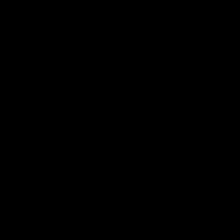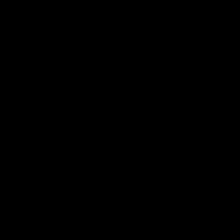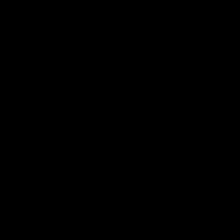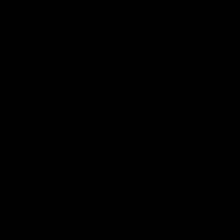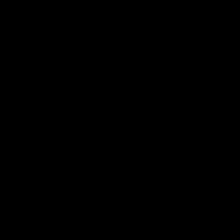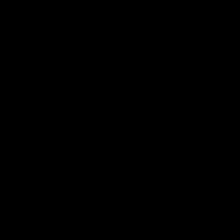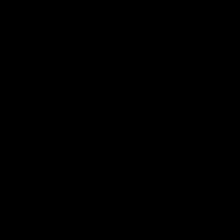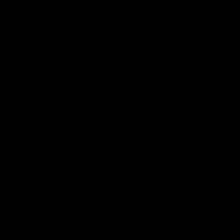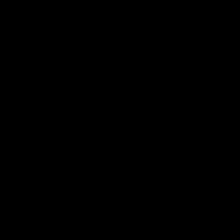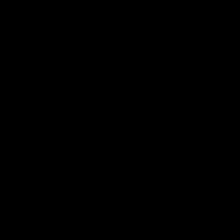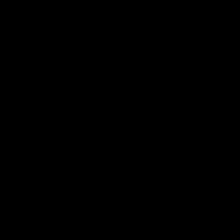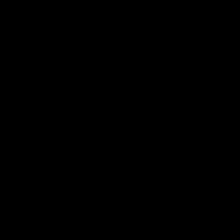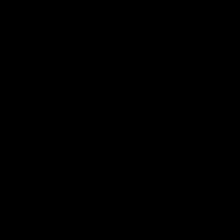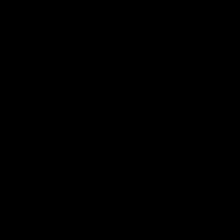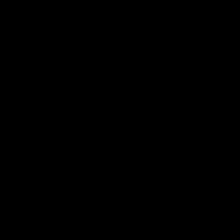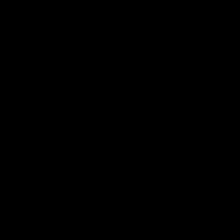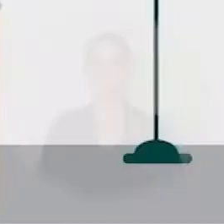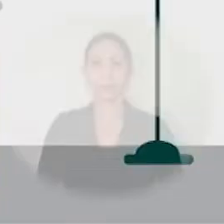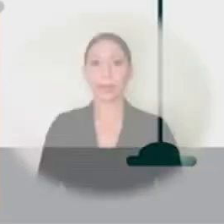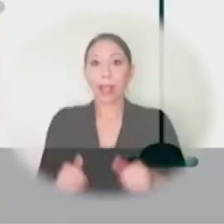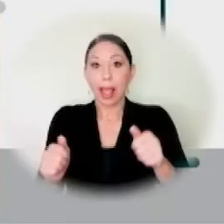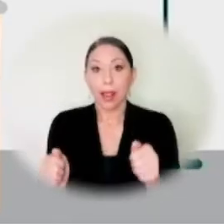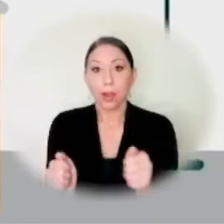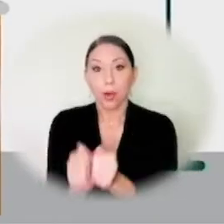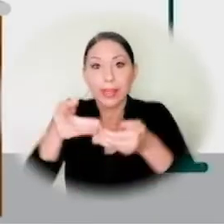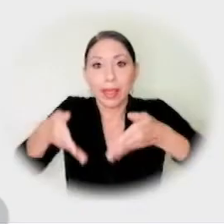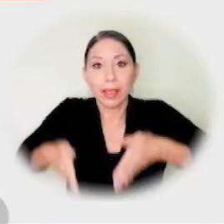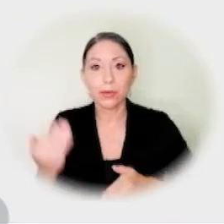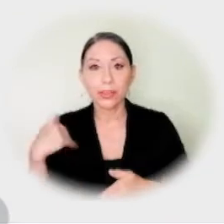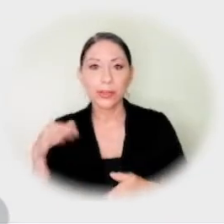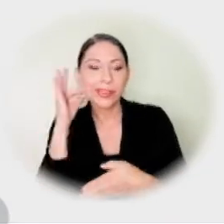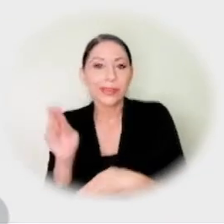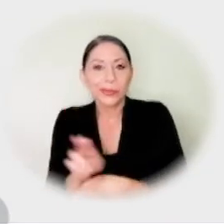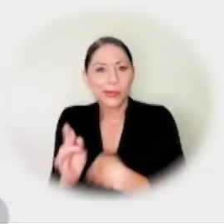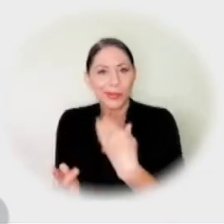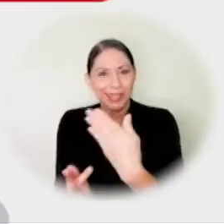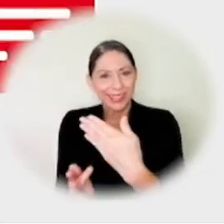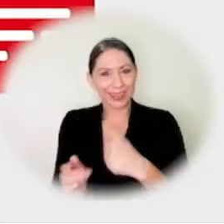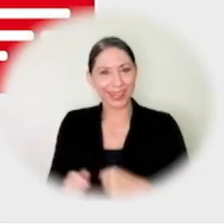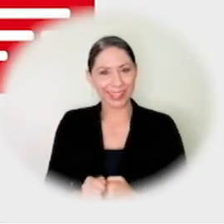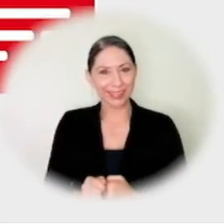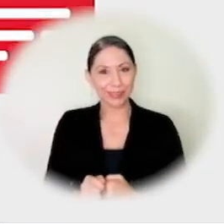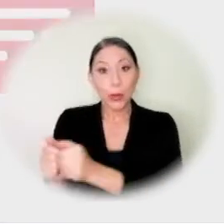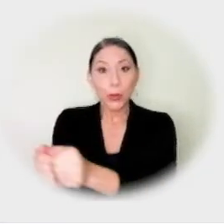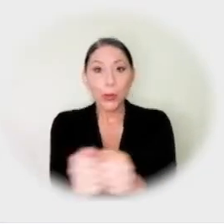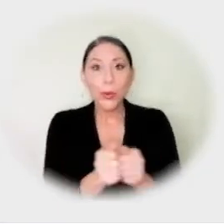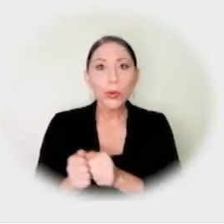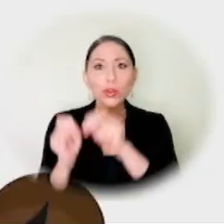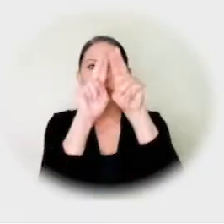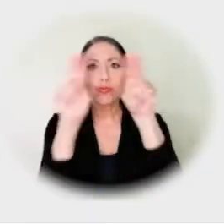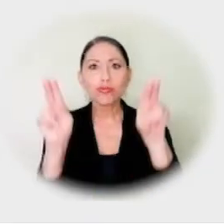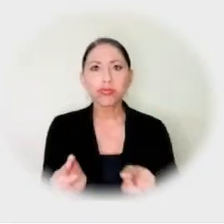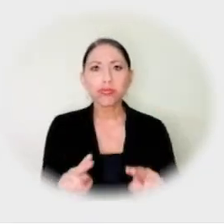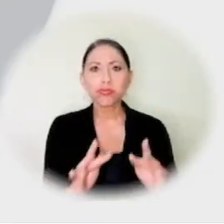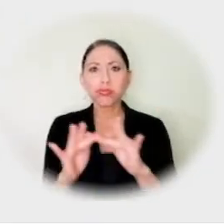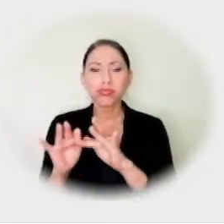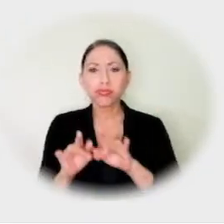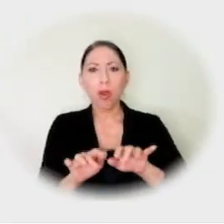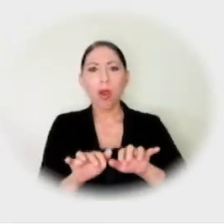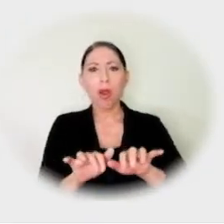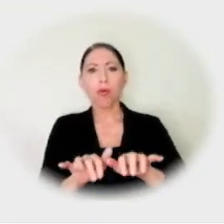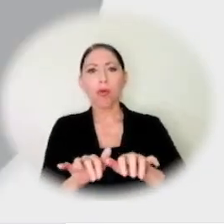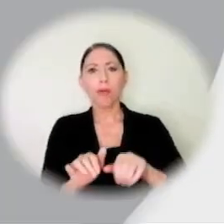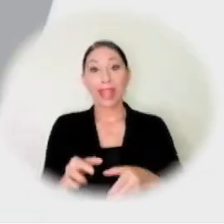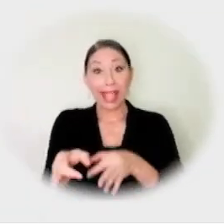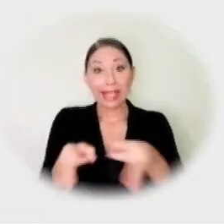13, Costa Rica Televisión. Acompaña a tus hijos e hijas en el uso de las tecnologías. Navega con ellos,